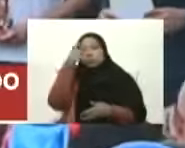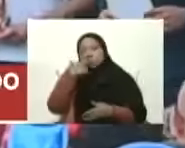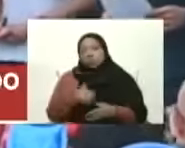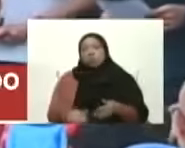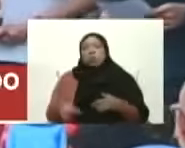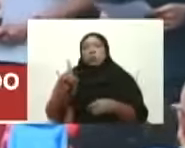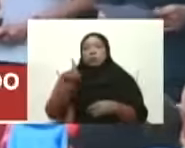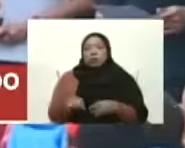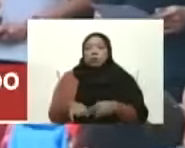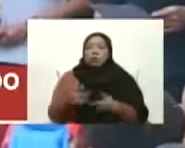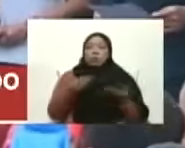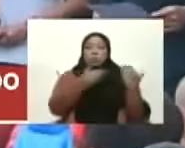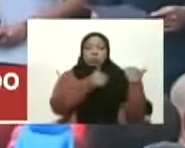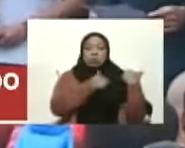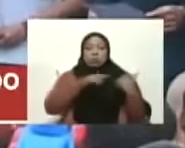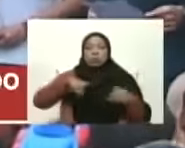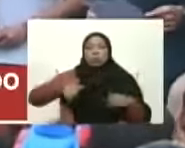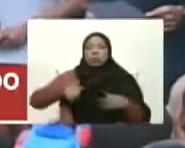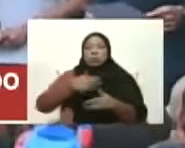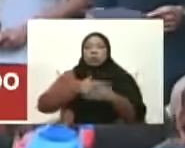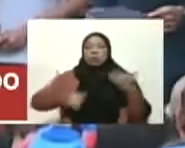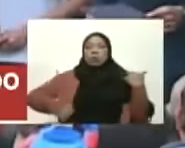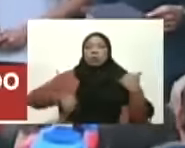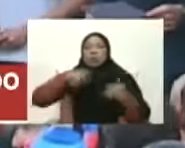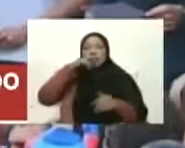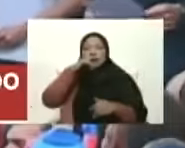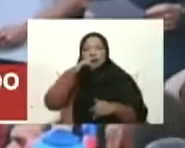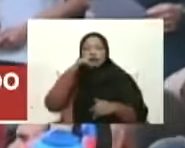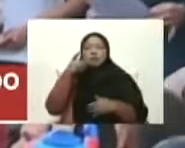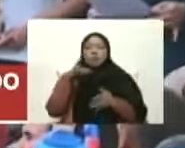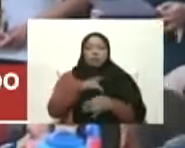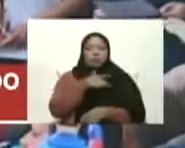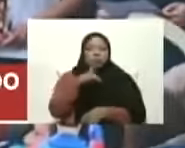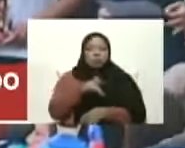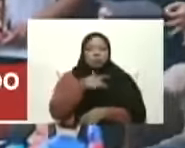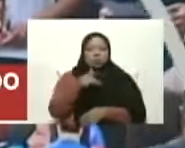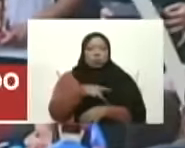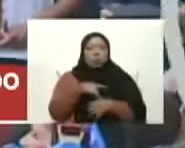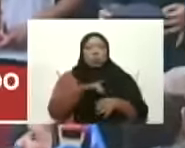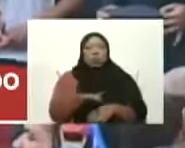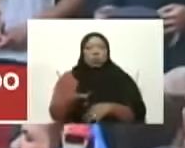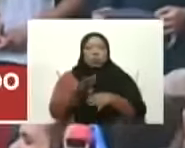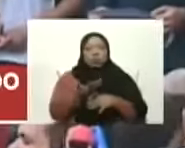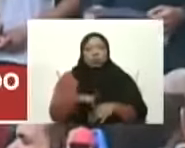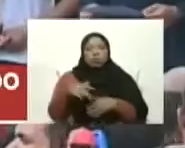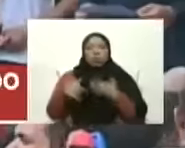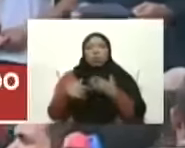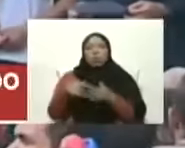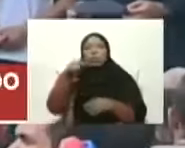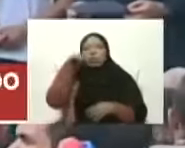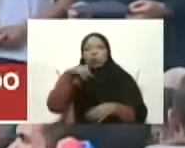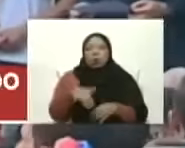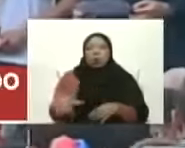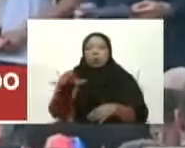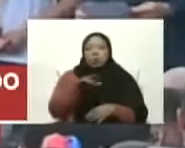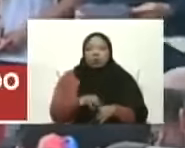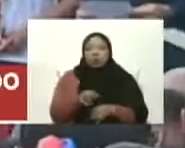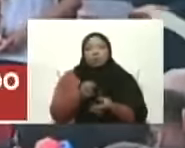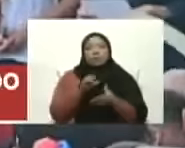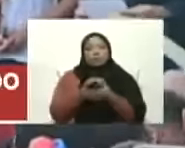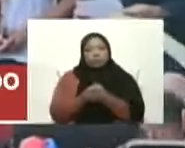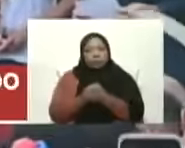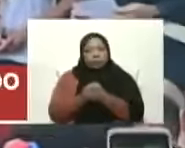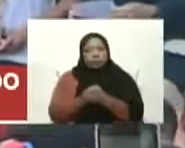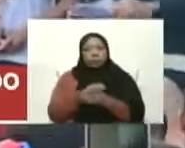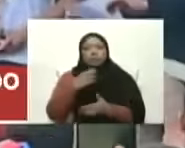acá en representación de nuestro presidente Nicolás Maduro. Nos sentimos protegidos, somos un pueblo en vanguardia, somos